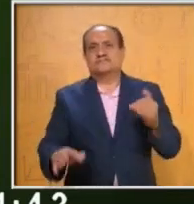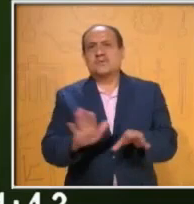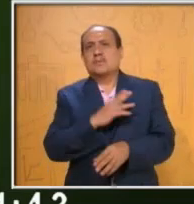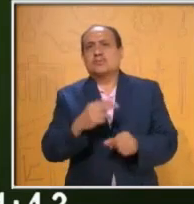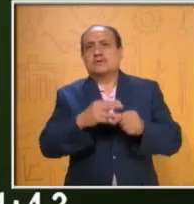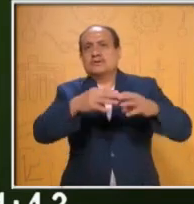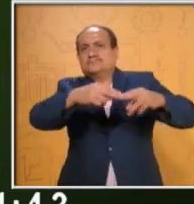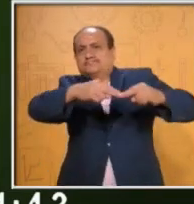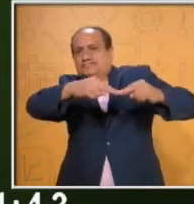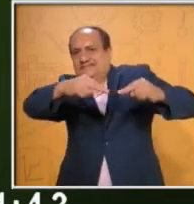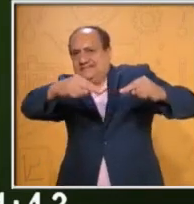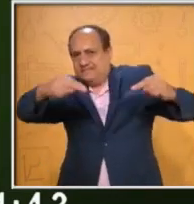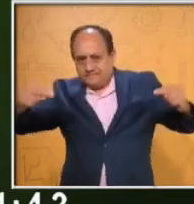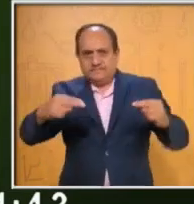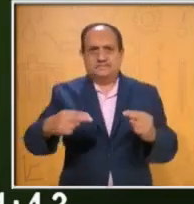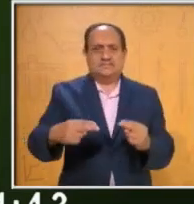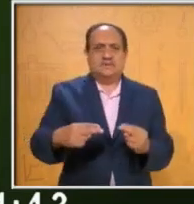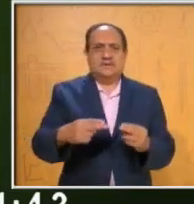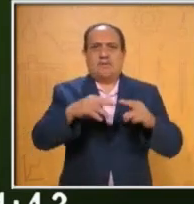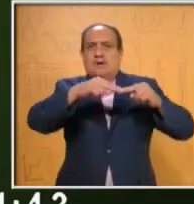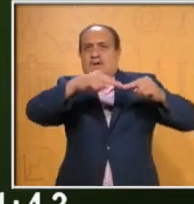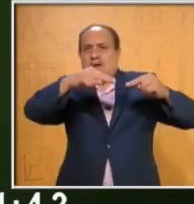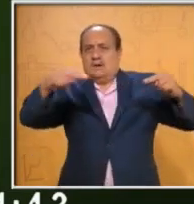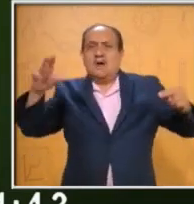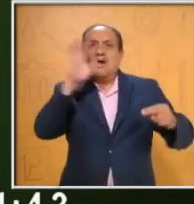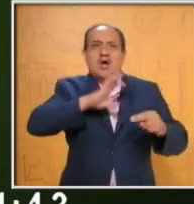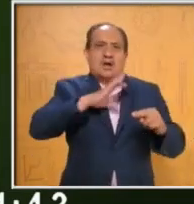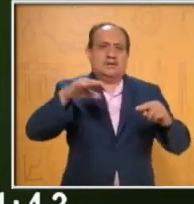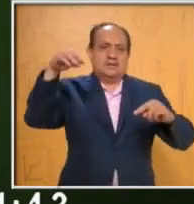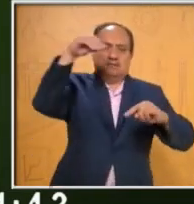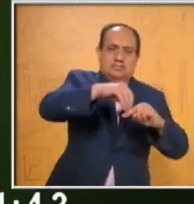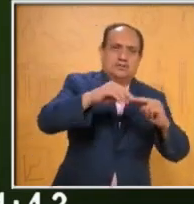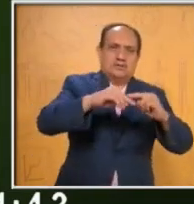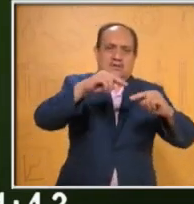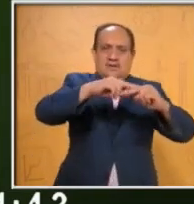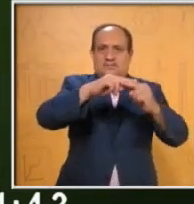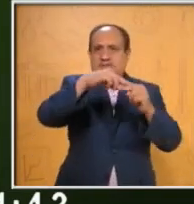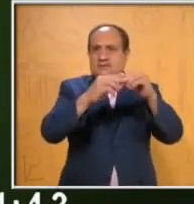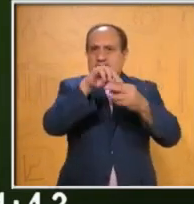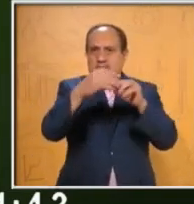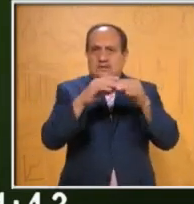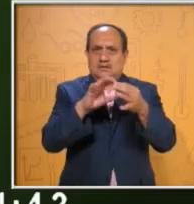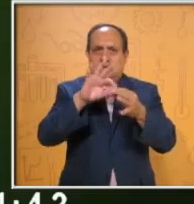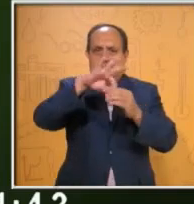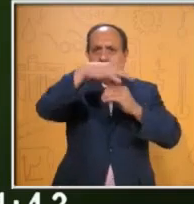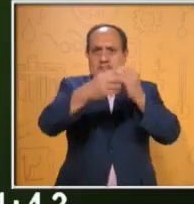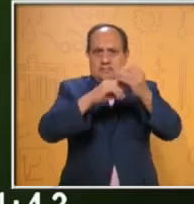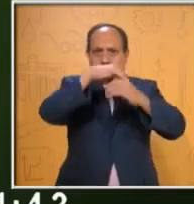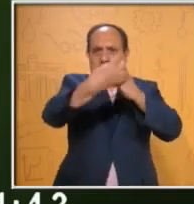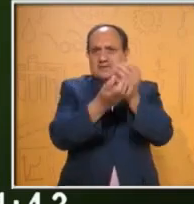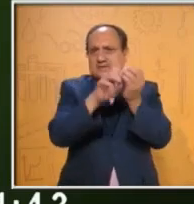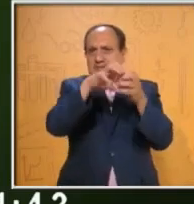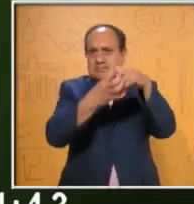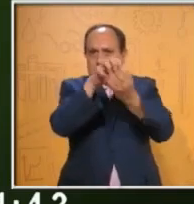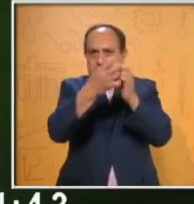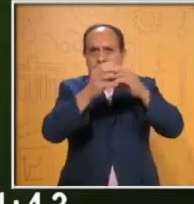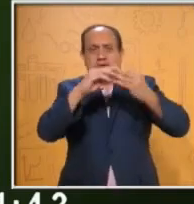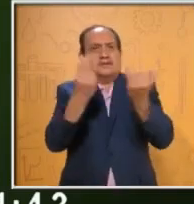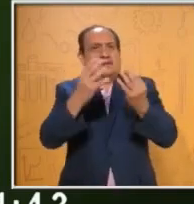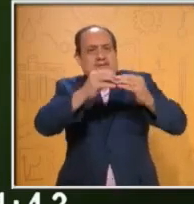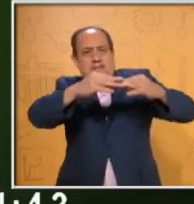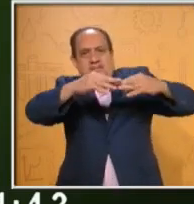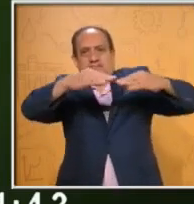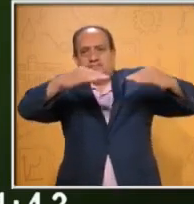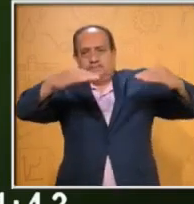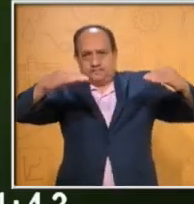dilatan los cuerpos? Cuando un cuerpo aumenta su temperatura, las partículas se mueven más rápido, por lo que necesitan más espacio para